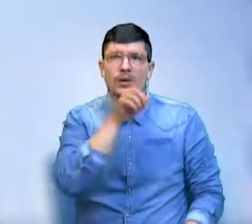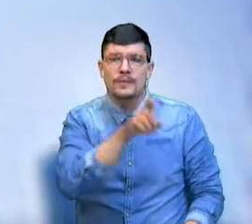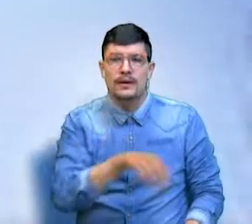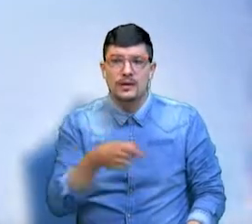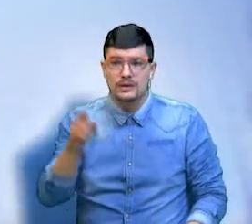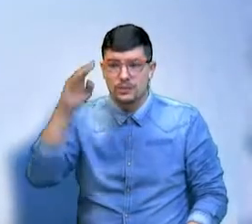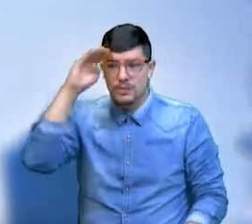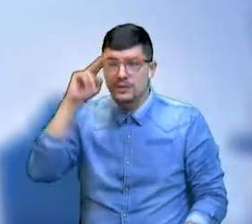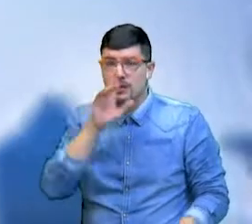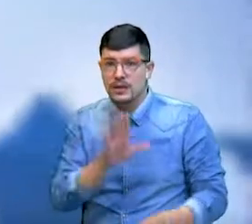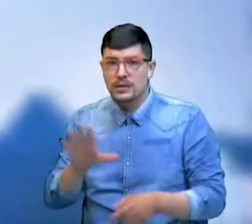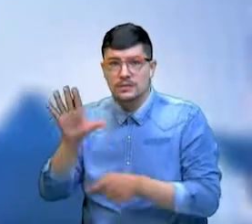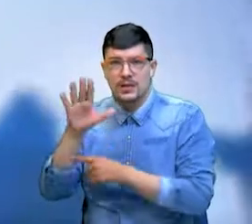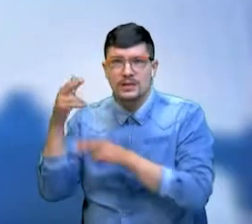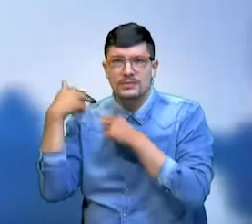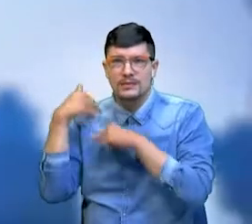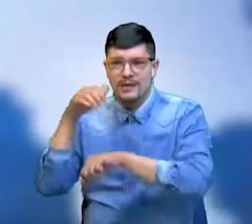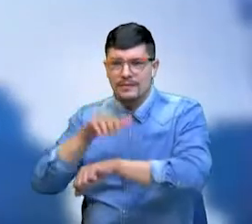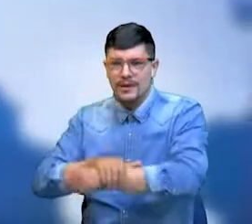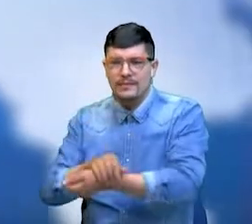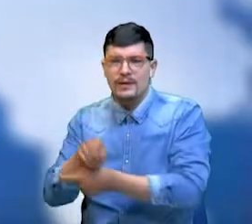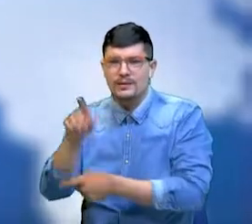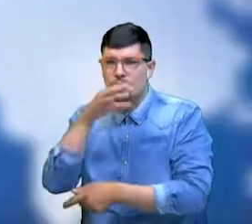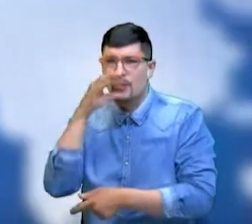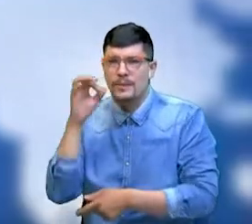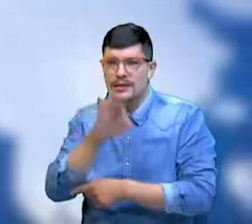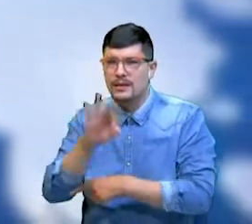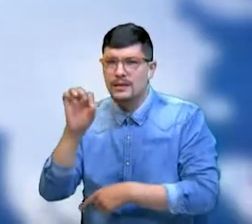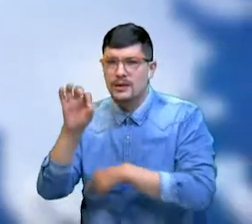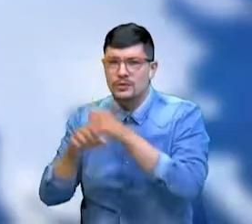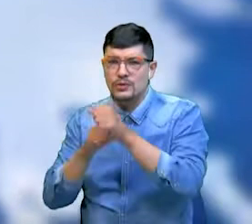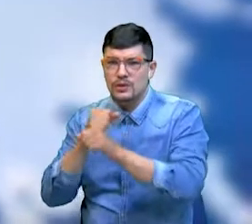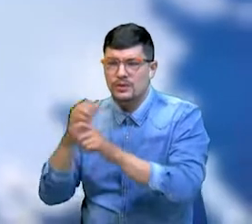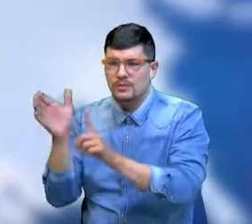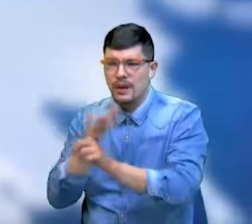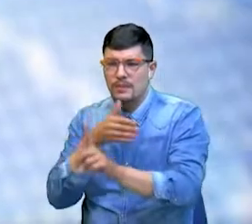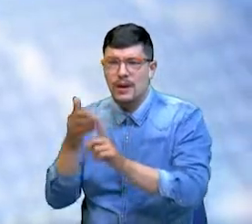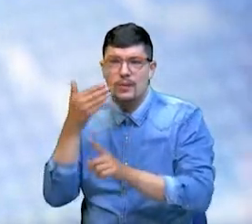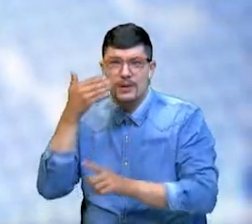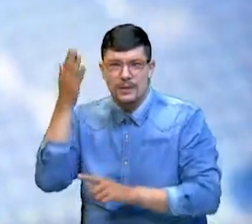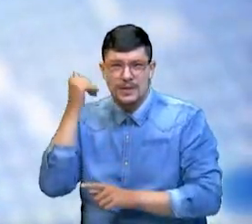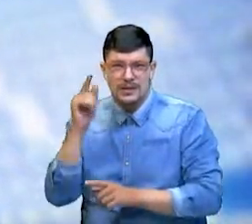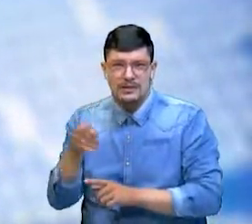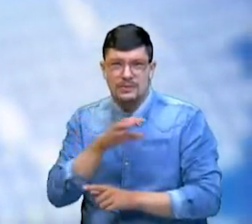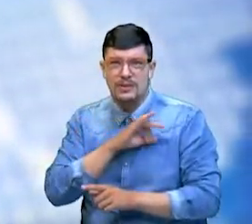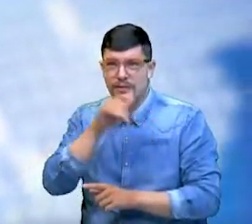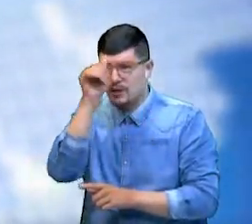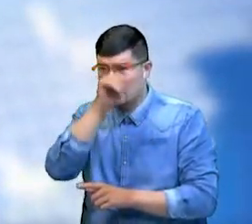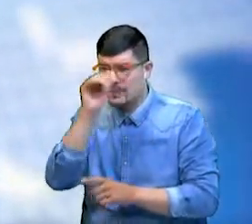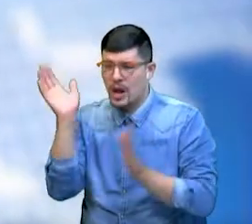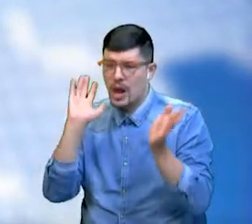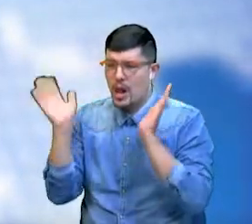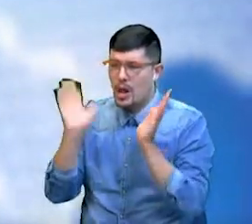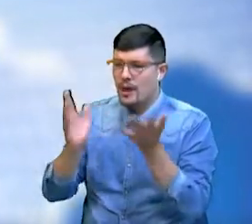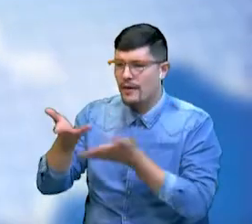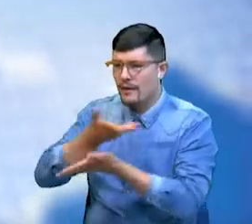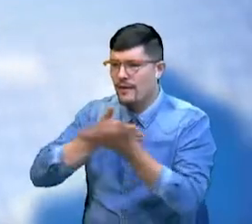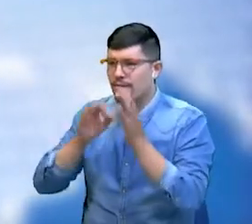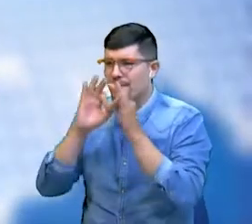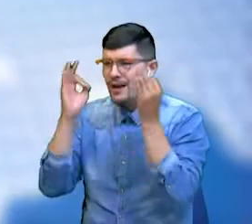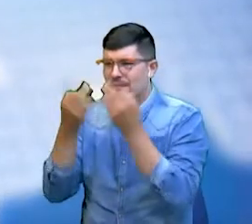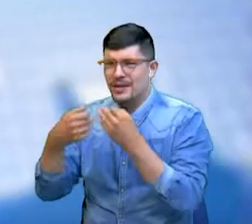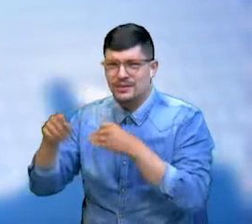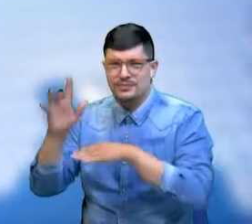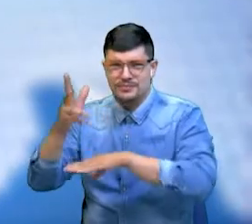La policía capturó al presunto agresor de un hombre de 38 años que fue asesinado este fin de semana mientras departía con unos familiares en un